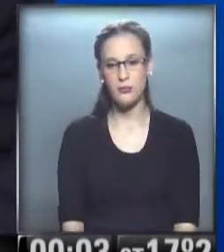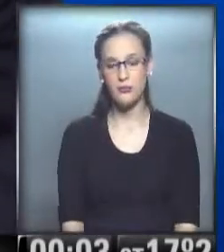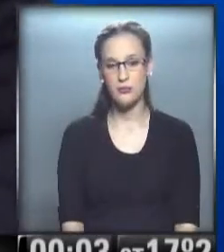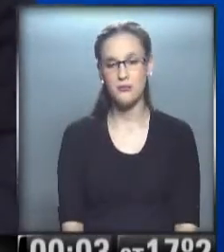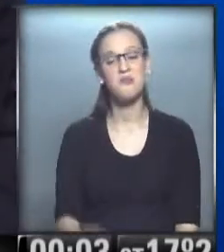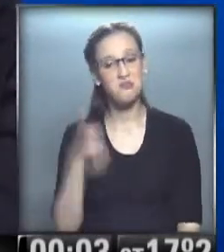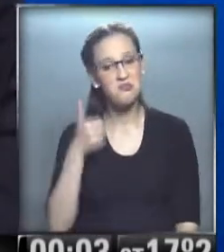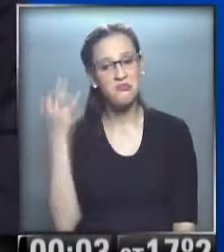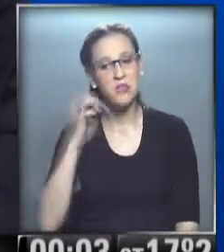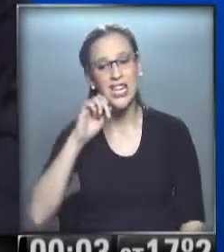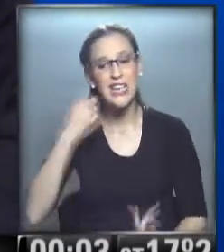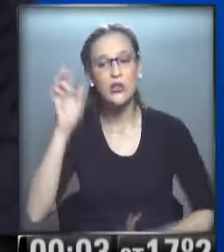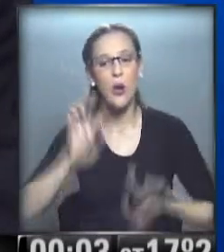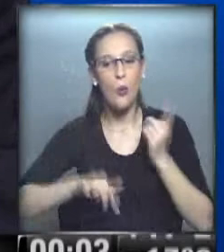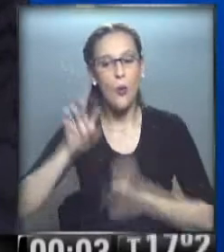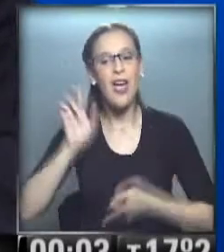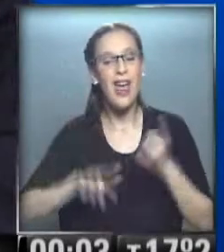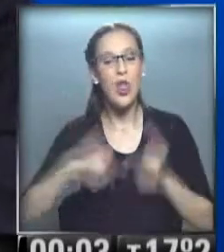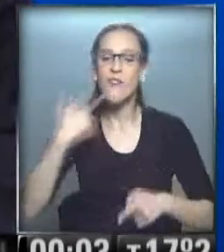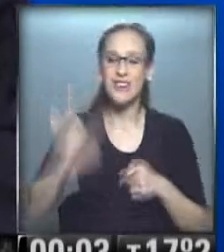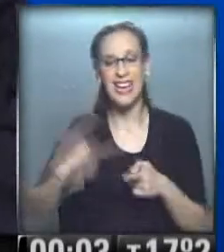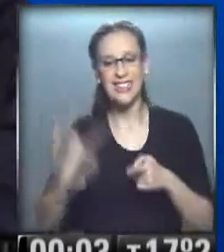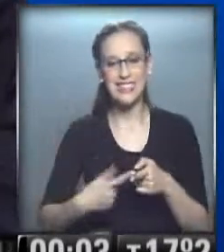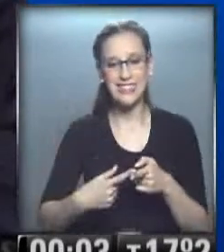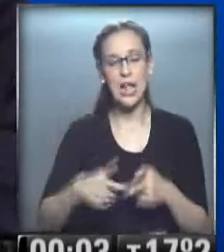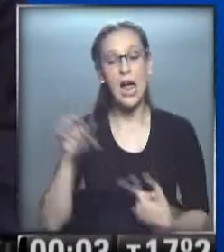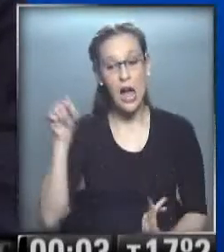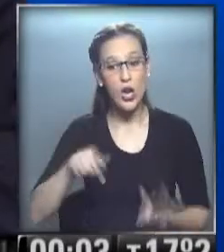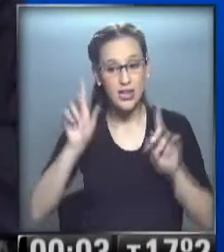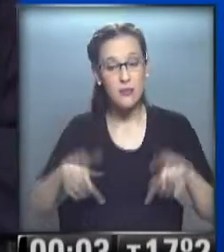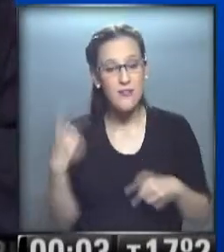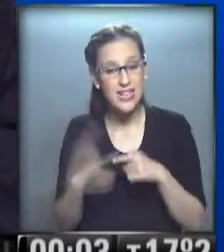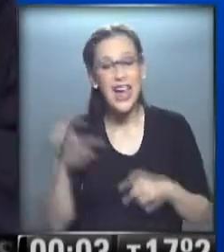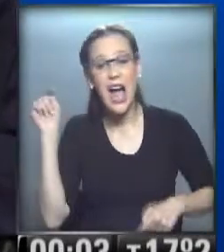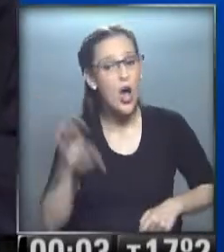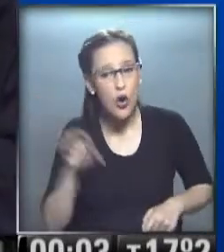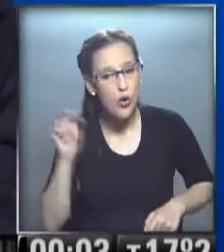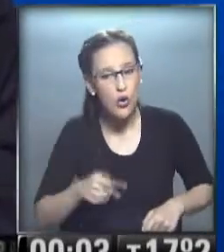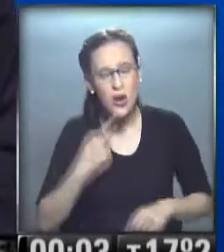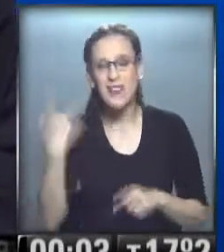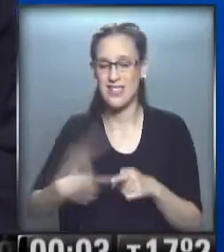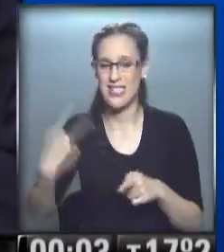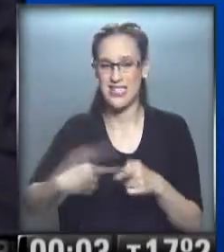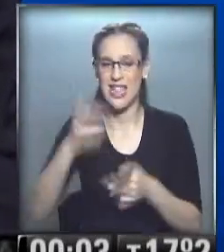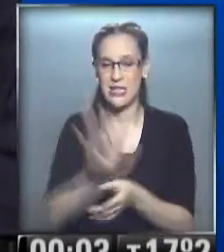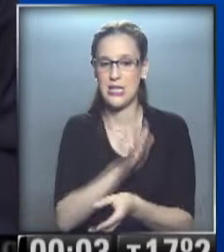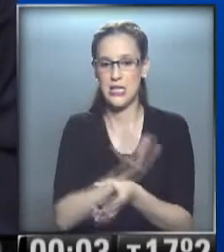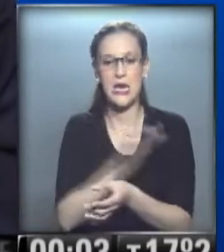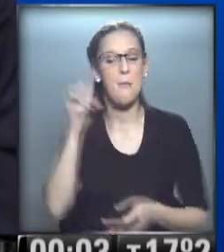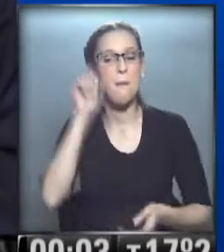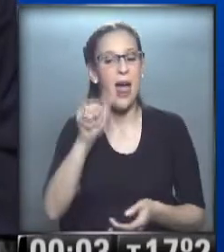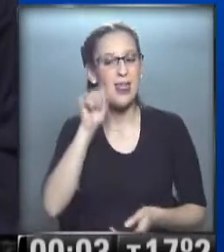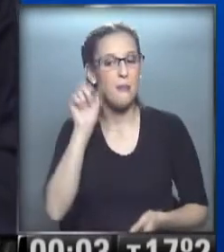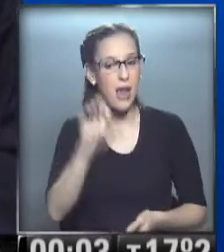Gran acuerdo entonces, ¿eh? Para celebrar. Y lo que se está celebrando en este momento es el Festival de Cine de Mar del Plata. Y